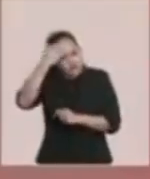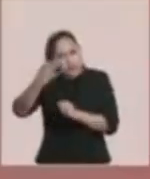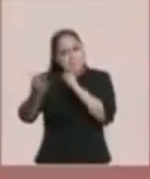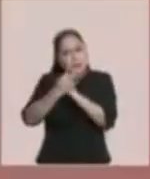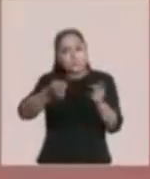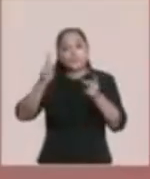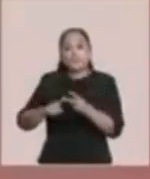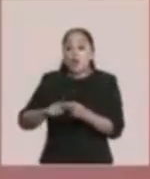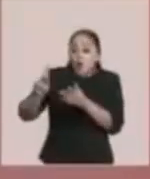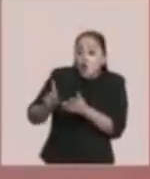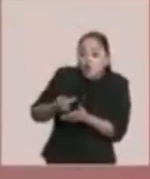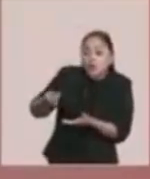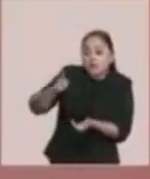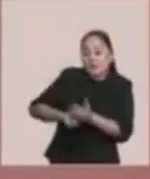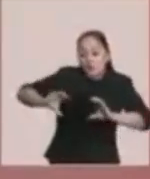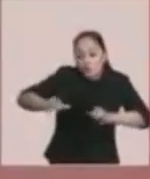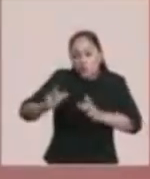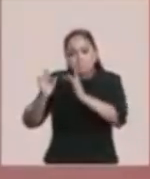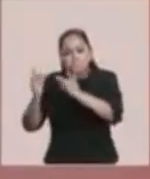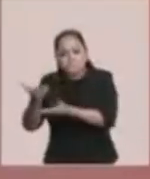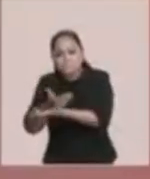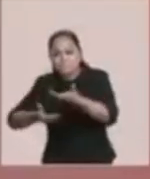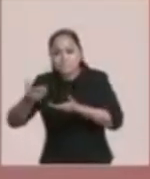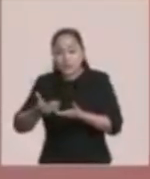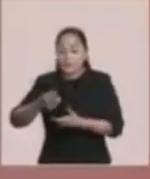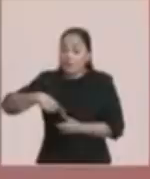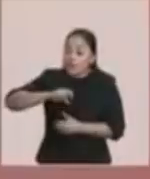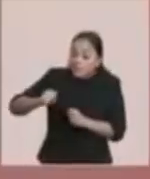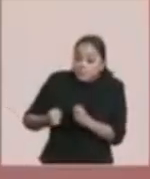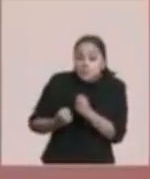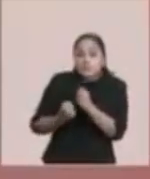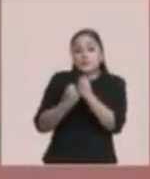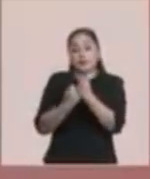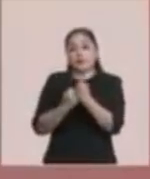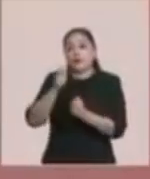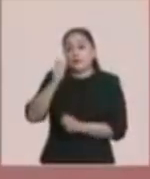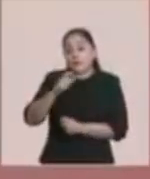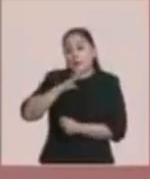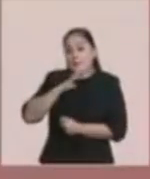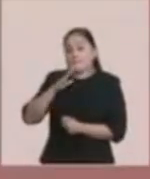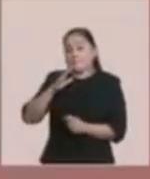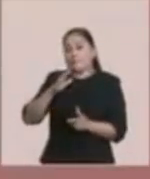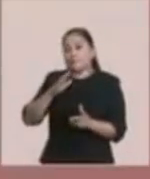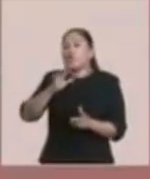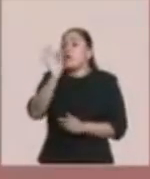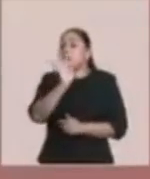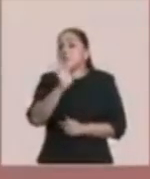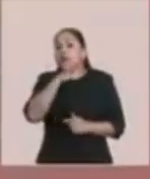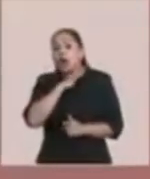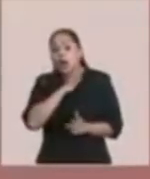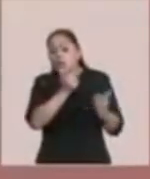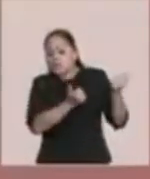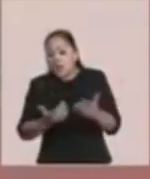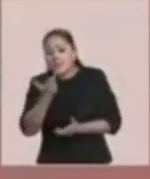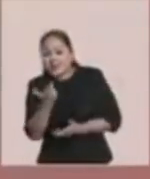familiares, a reconstruir nuestras comunidades, fortalecer y evitar la estrategia para que no lleguen armas